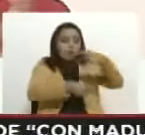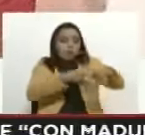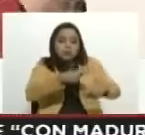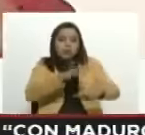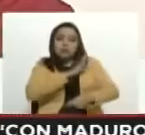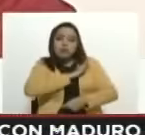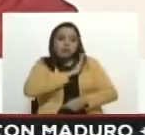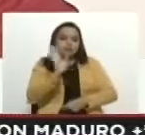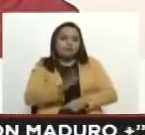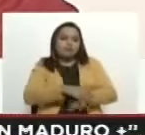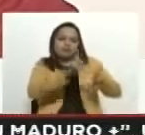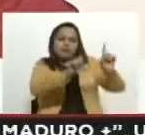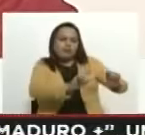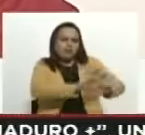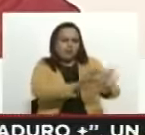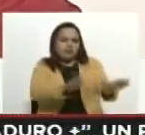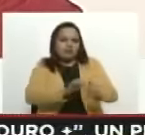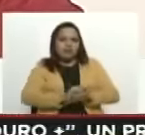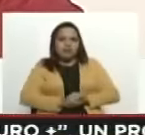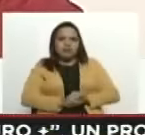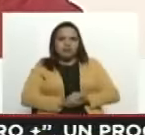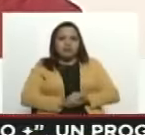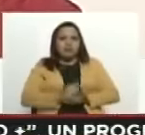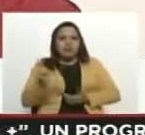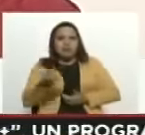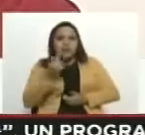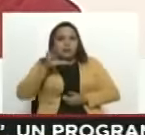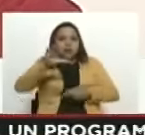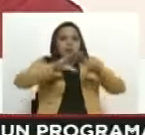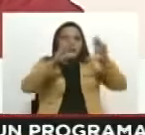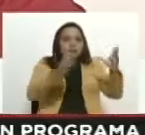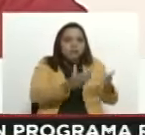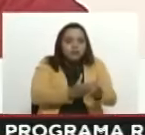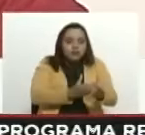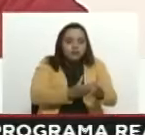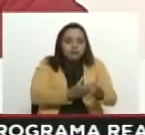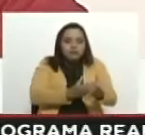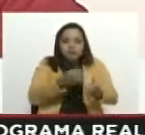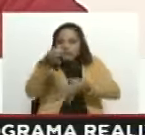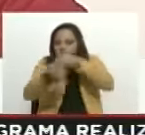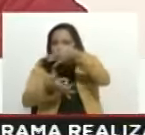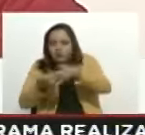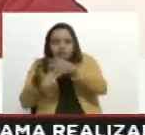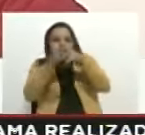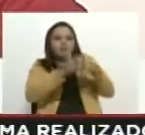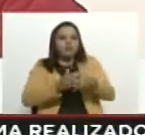una nimiedad, el único país del mundo que se pronunció fue Estados Unidos.